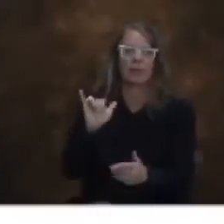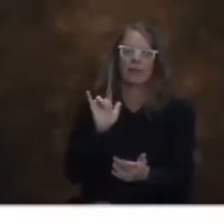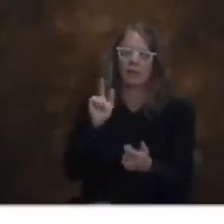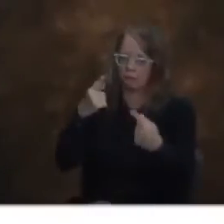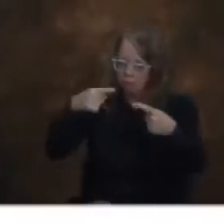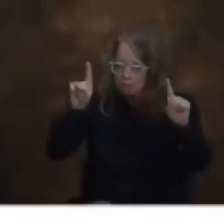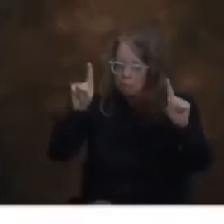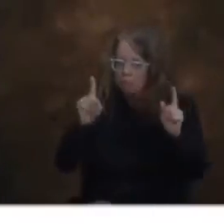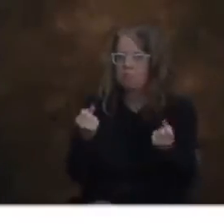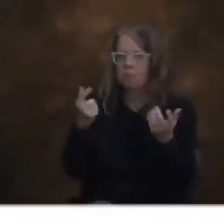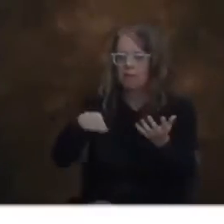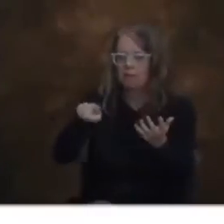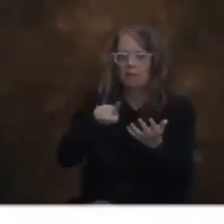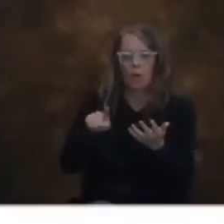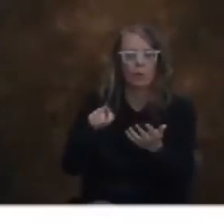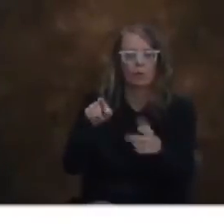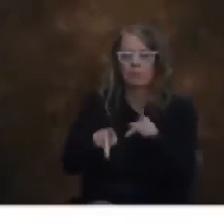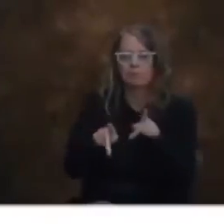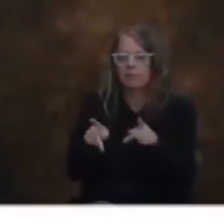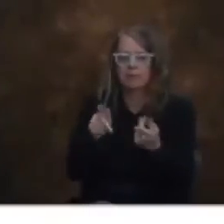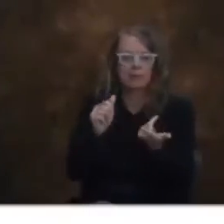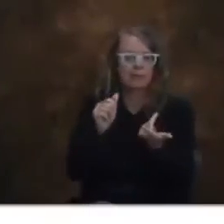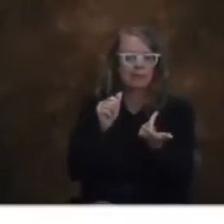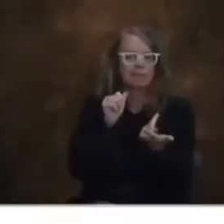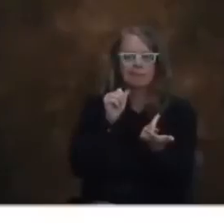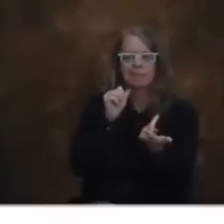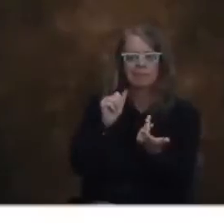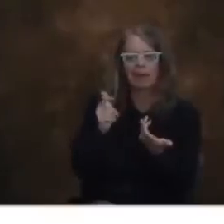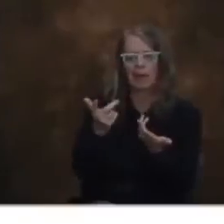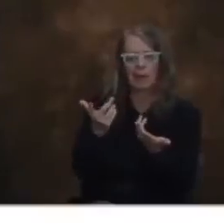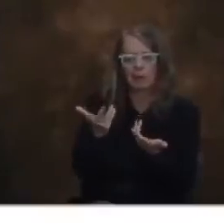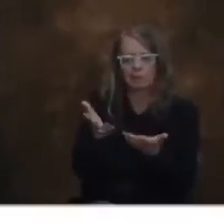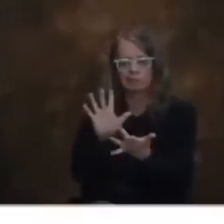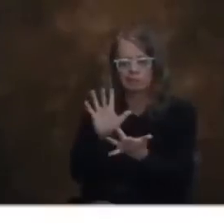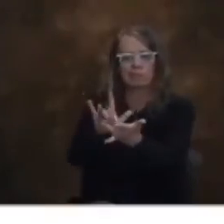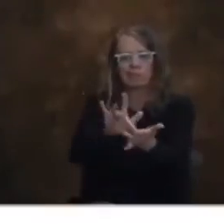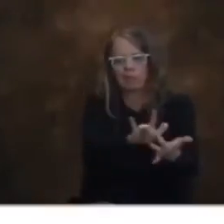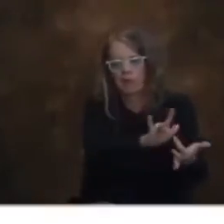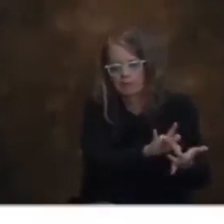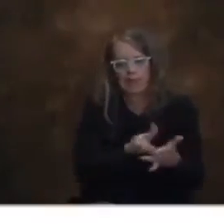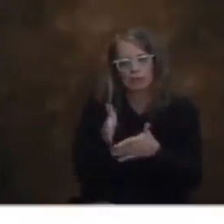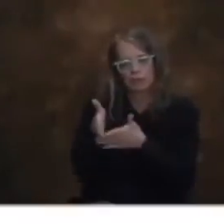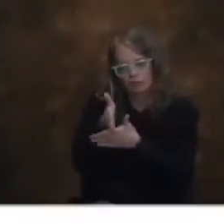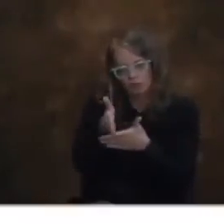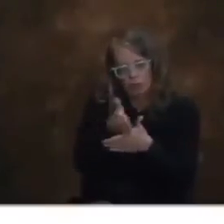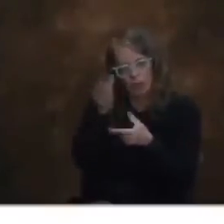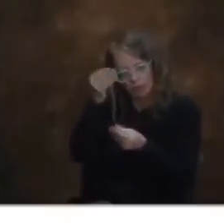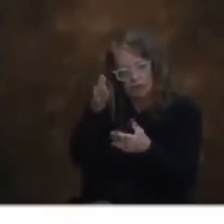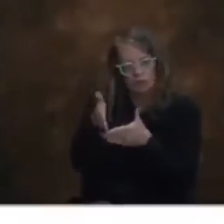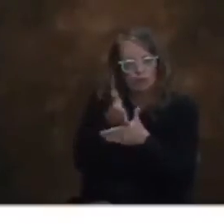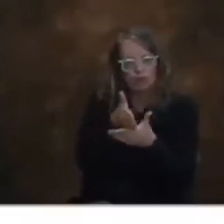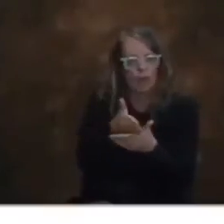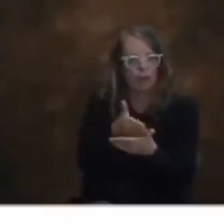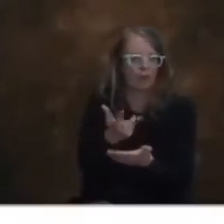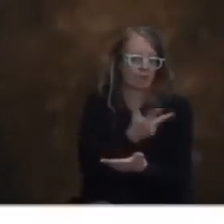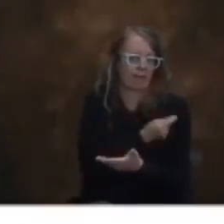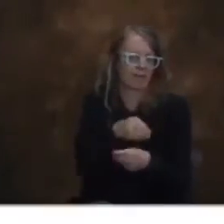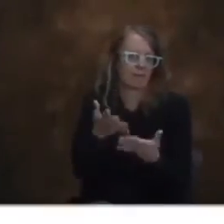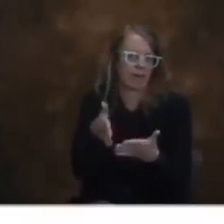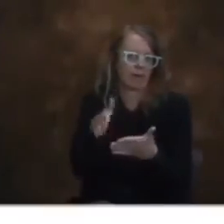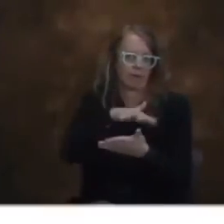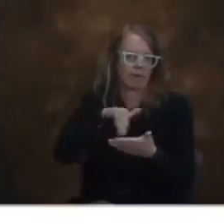para compartir información y difundir oportunidades de vacunación entre todos los socios este mapa si